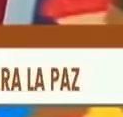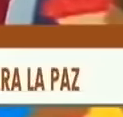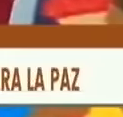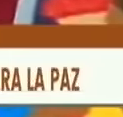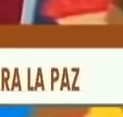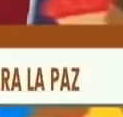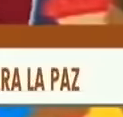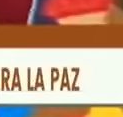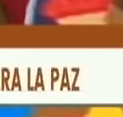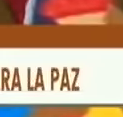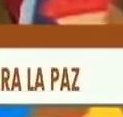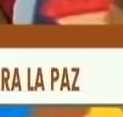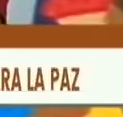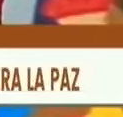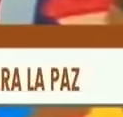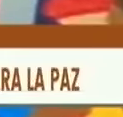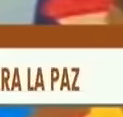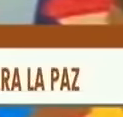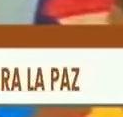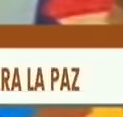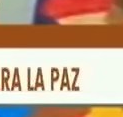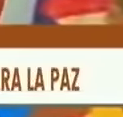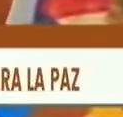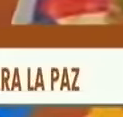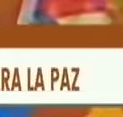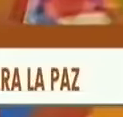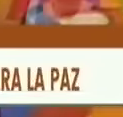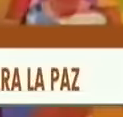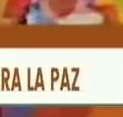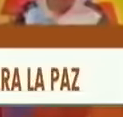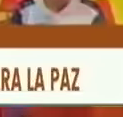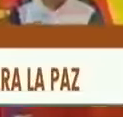al menos dos motorizados son 24.